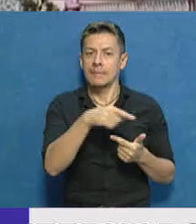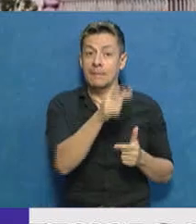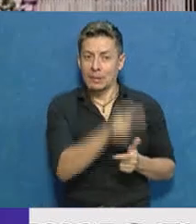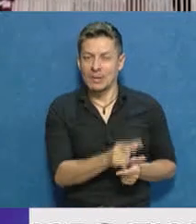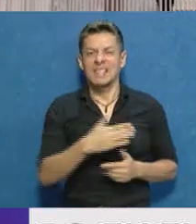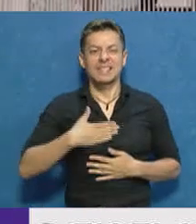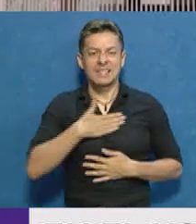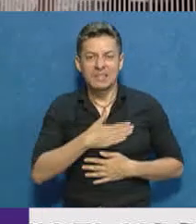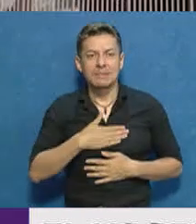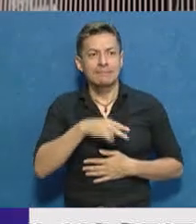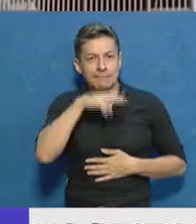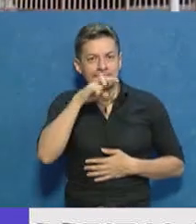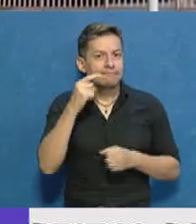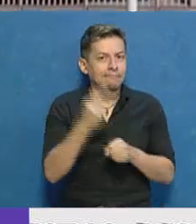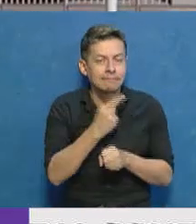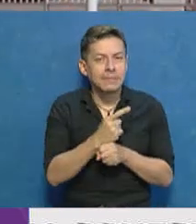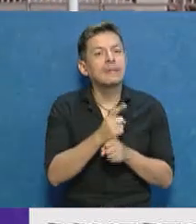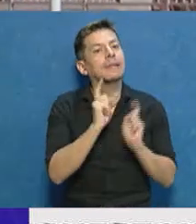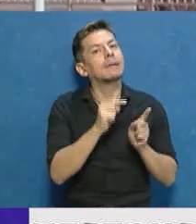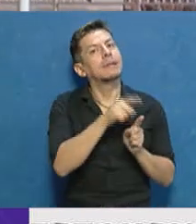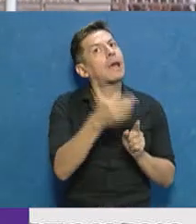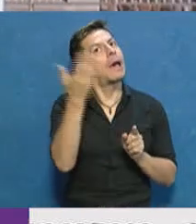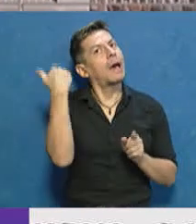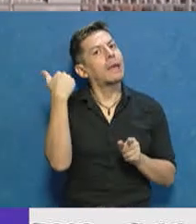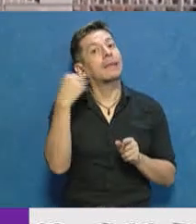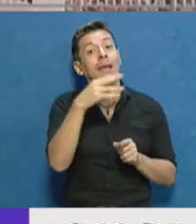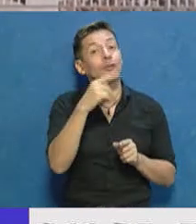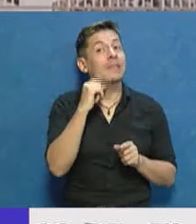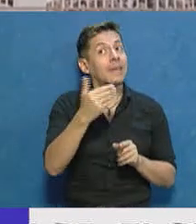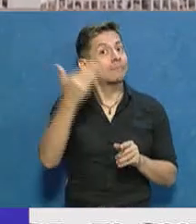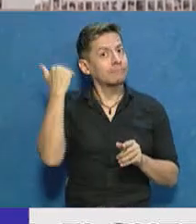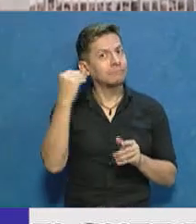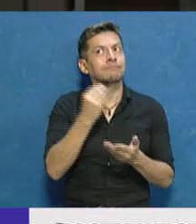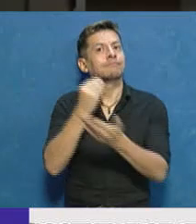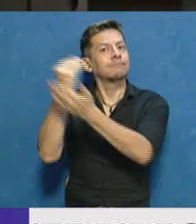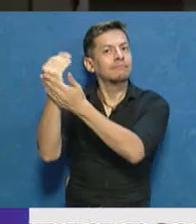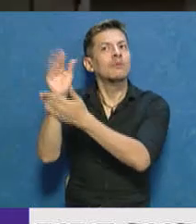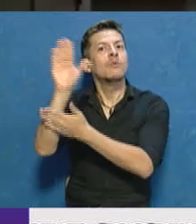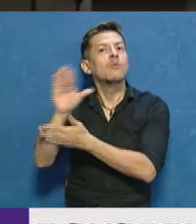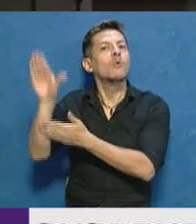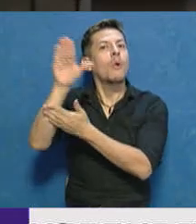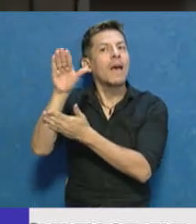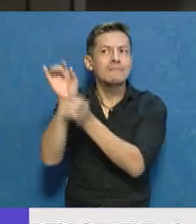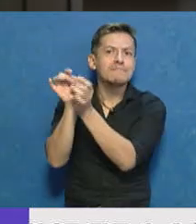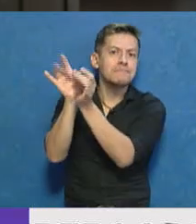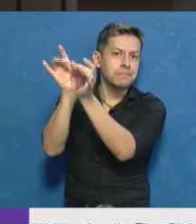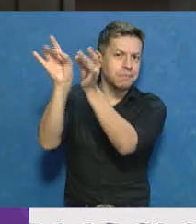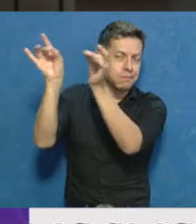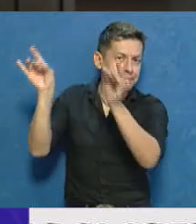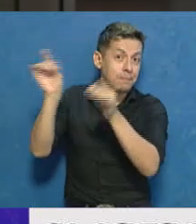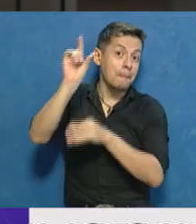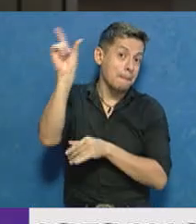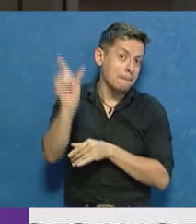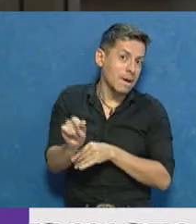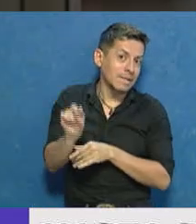sintomatología respiratoria y con que la persona ha estado en los últimos 14 días en un lugar del mundo en donde hay